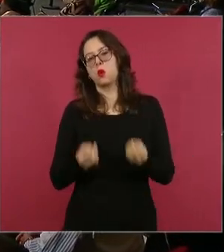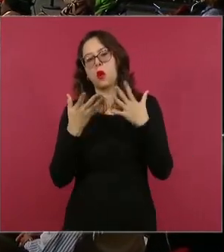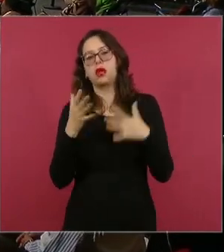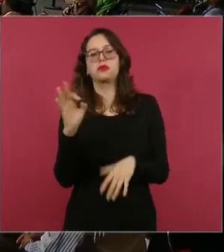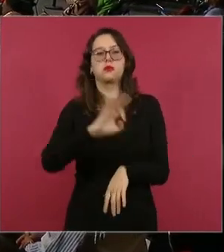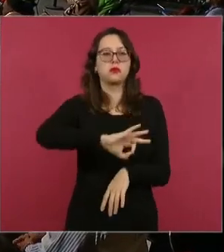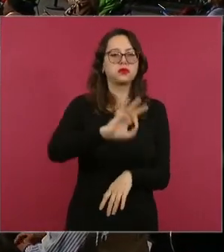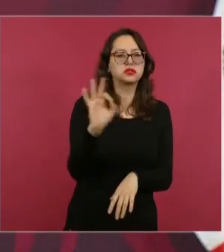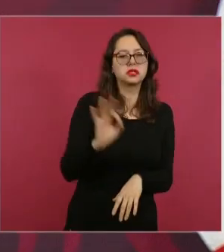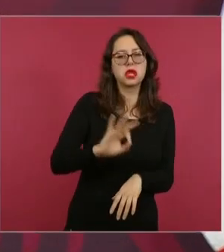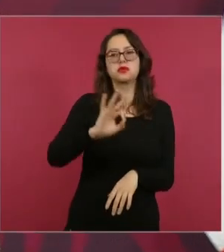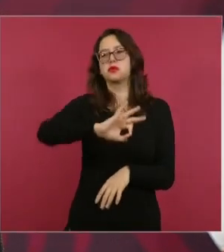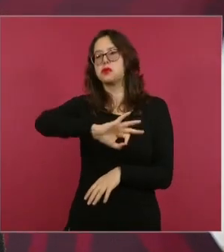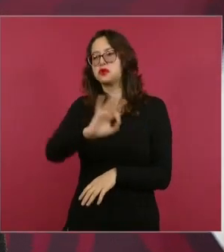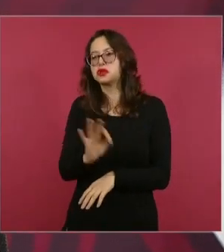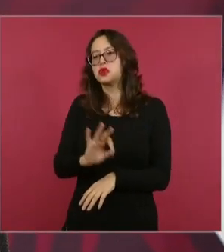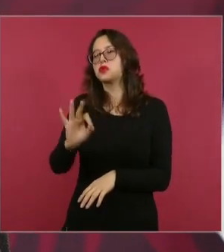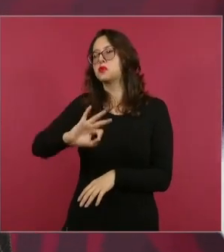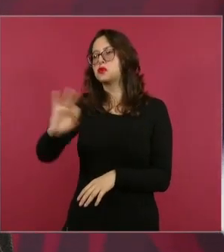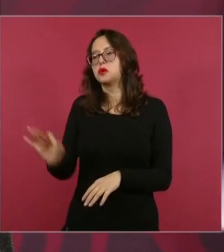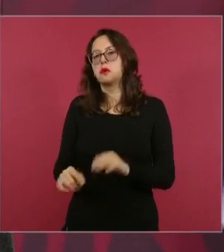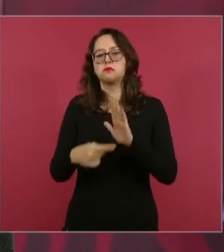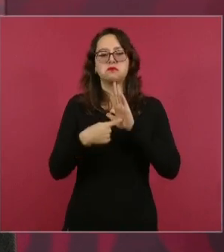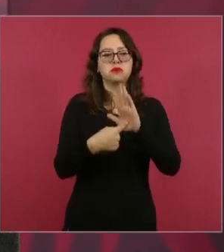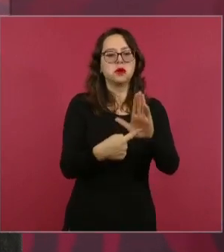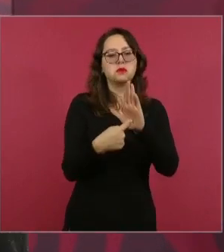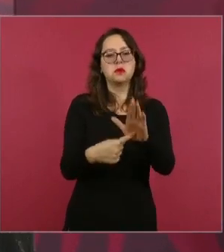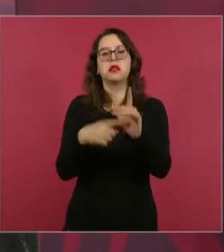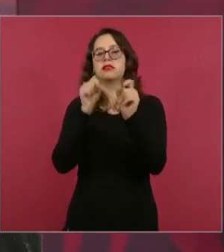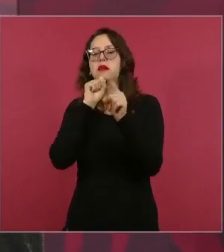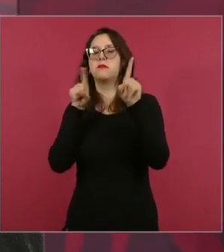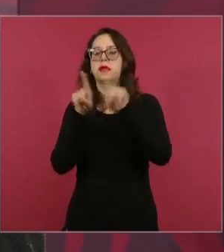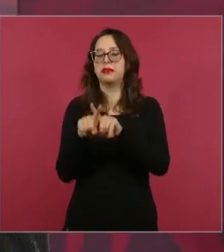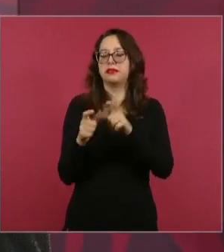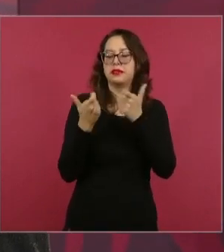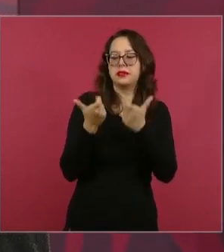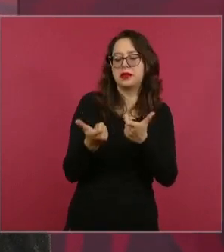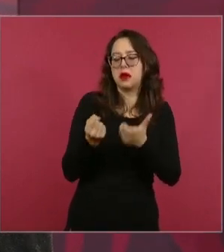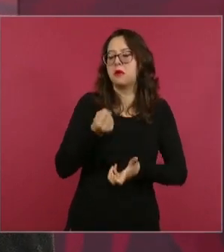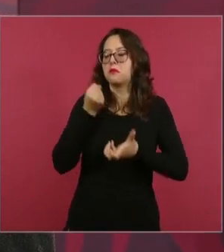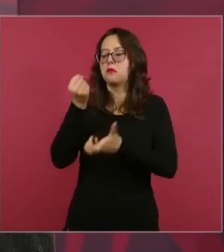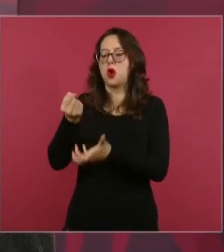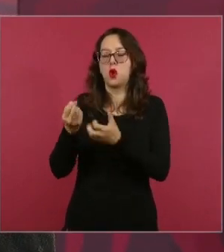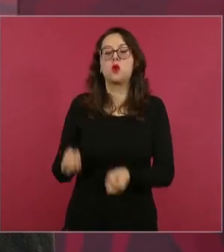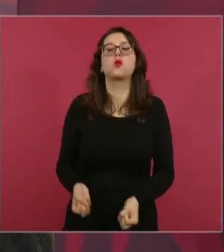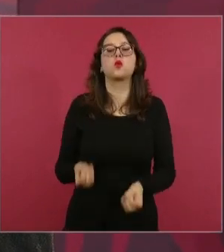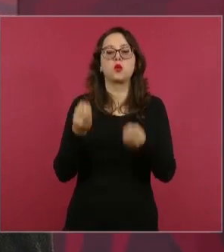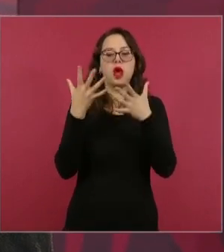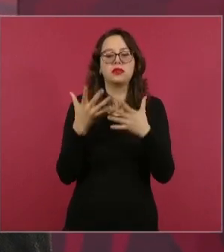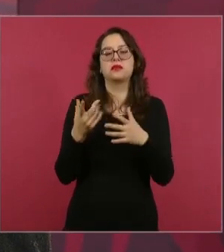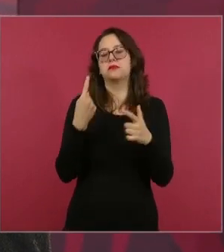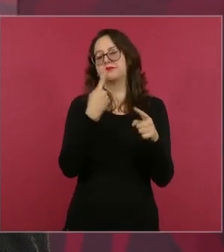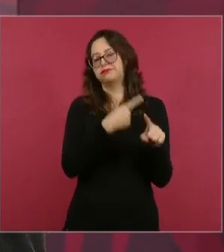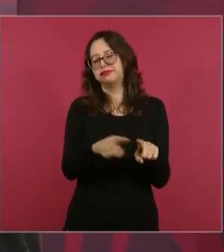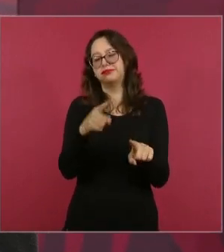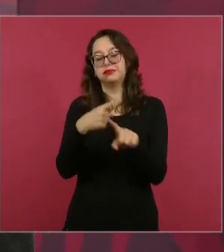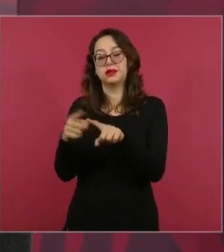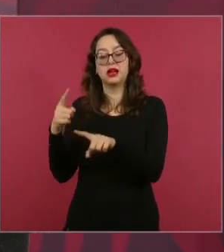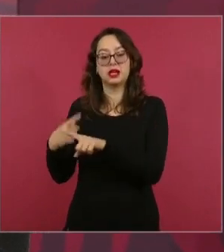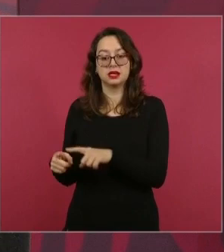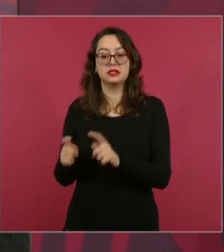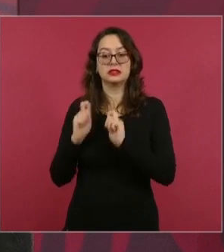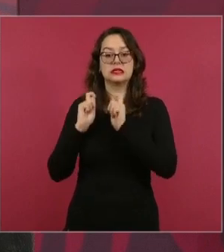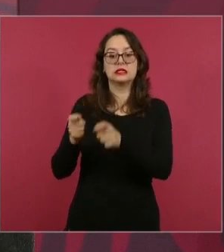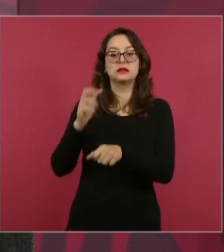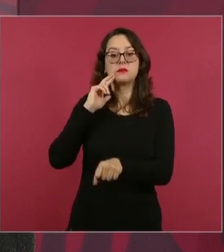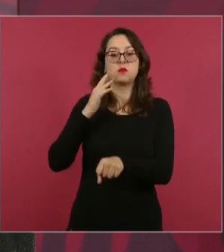datos las inversiones Esto va a estar a cargo del secretario de